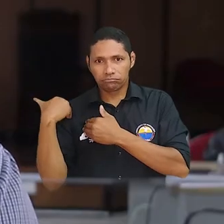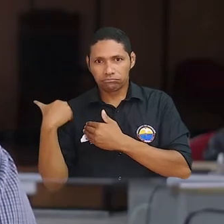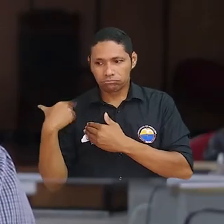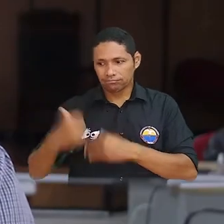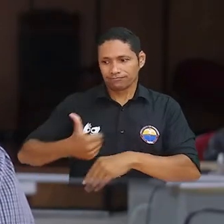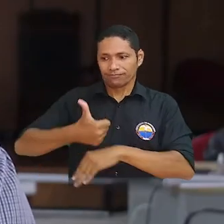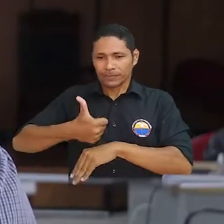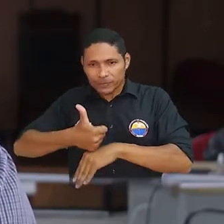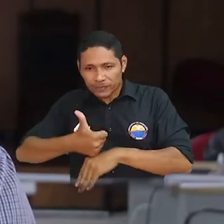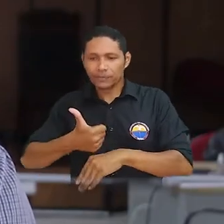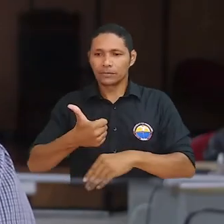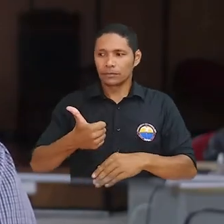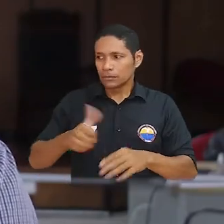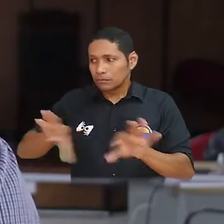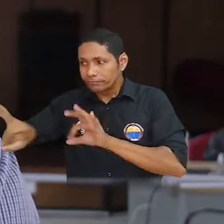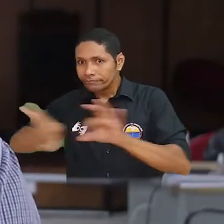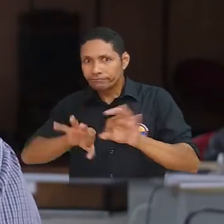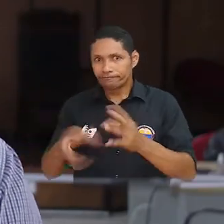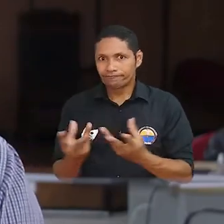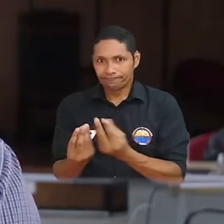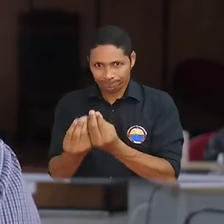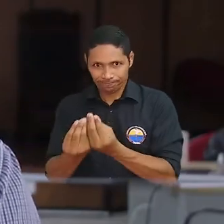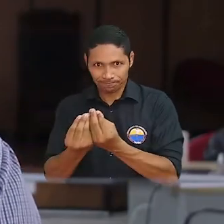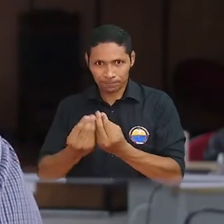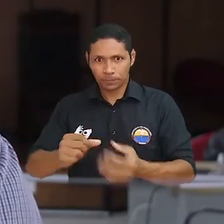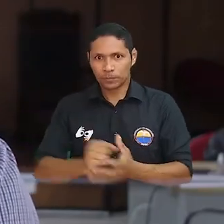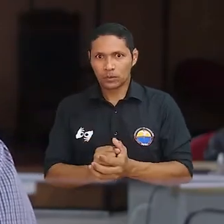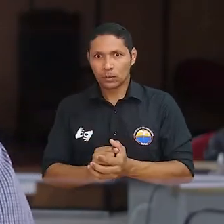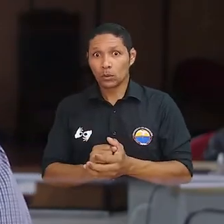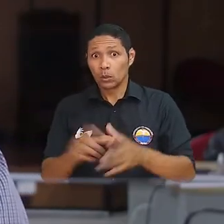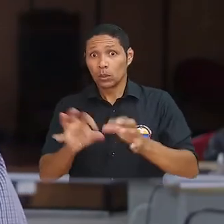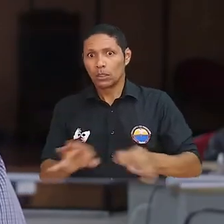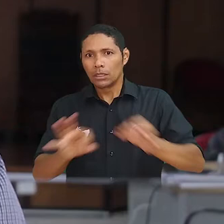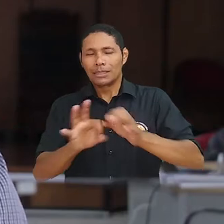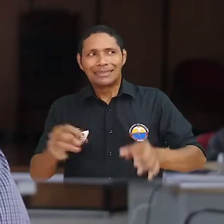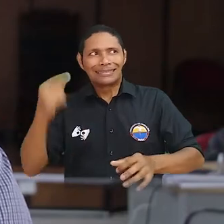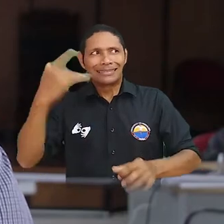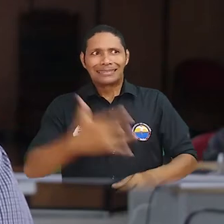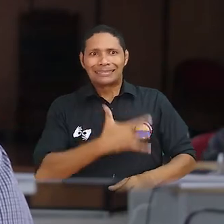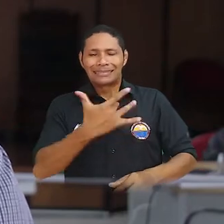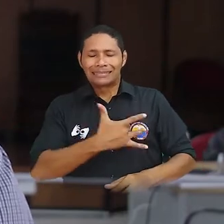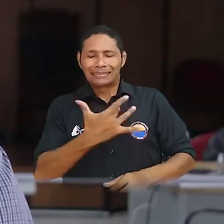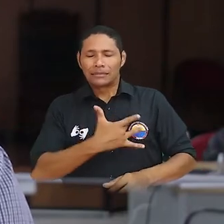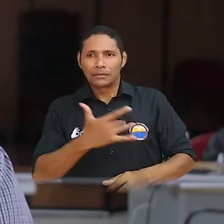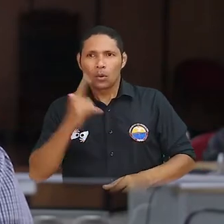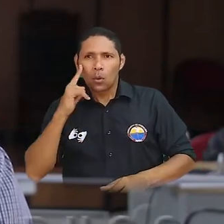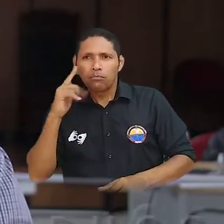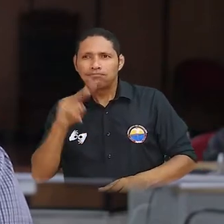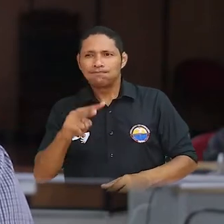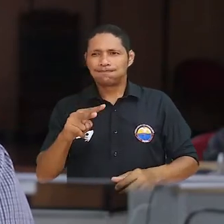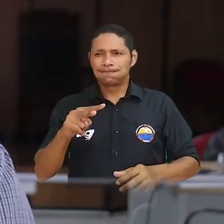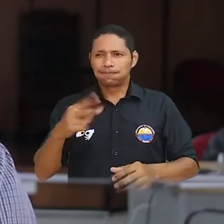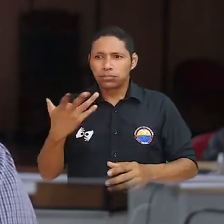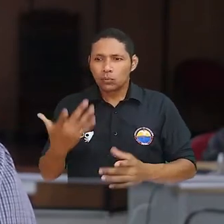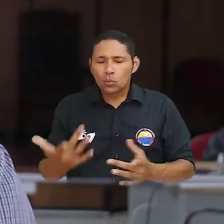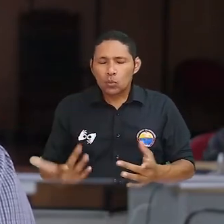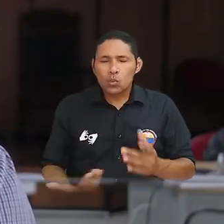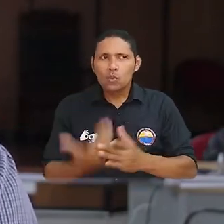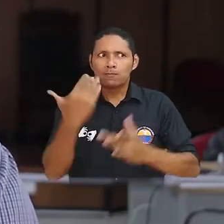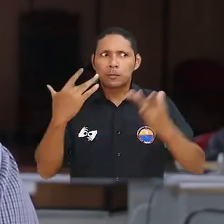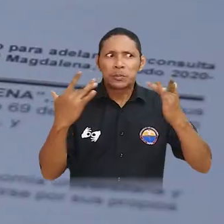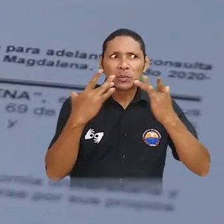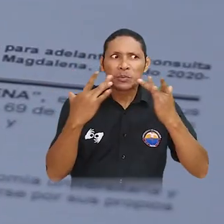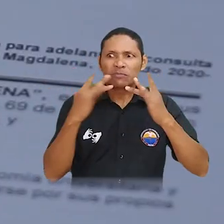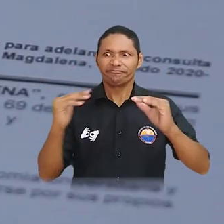consulta trascendental para nuestra alma mater y queremos que sea dentro de la mayor transparencia, que haya las mayores